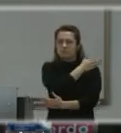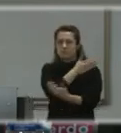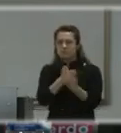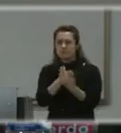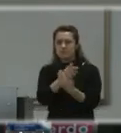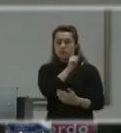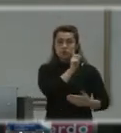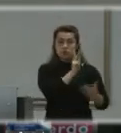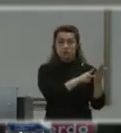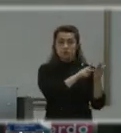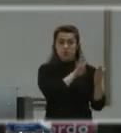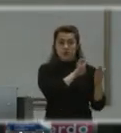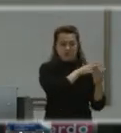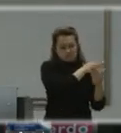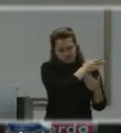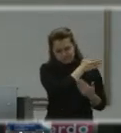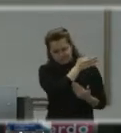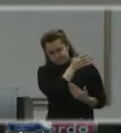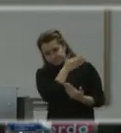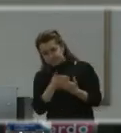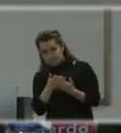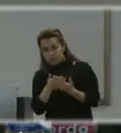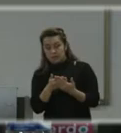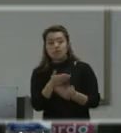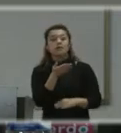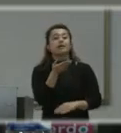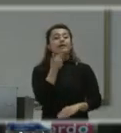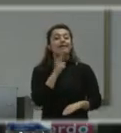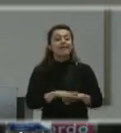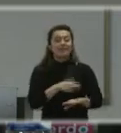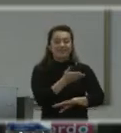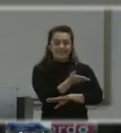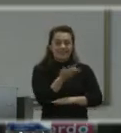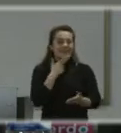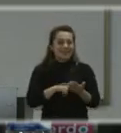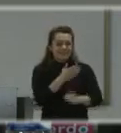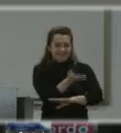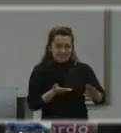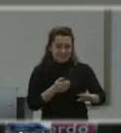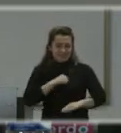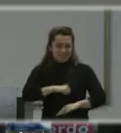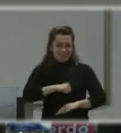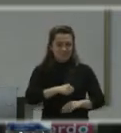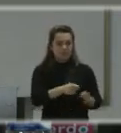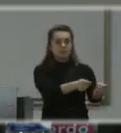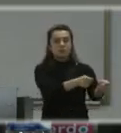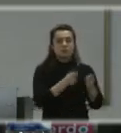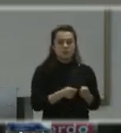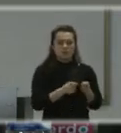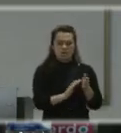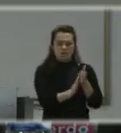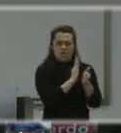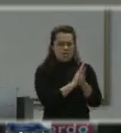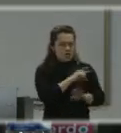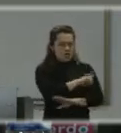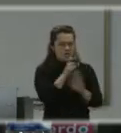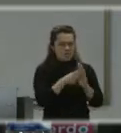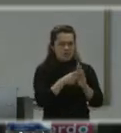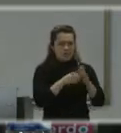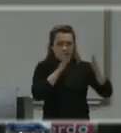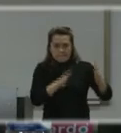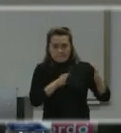manera que para el momento en que se enviaron los derechos de petición y para el momento en que recibimos las respuestas, solamente había información completa de los